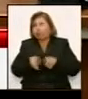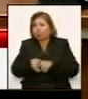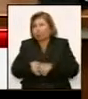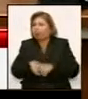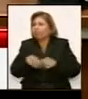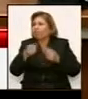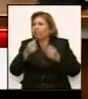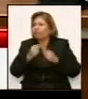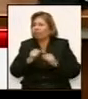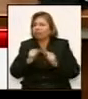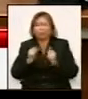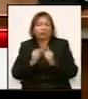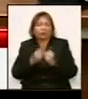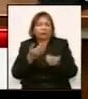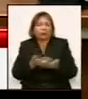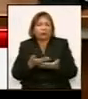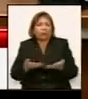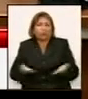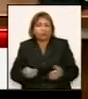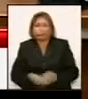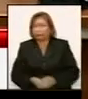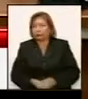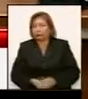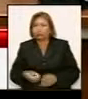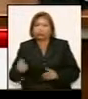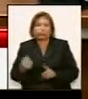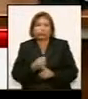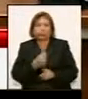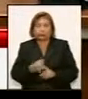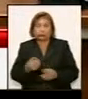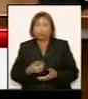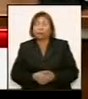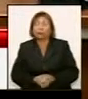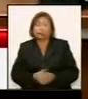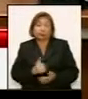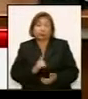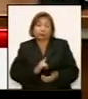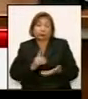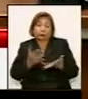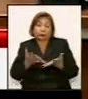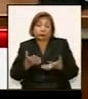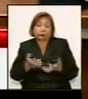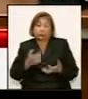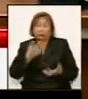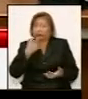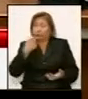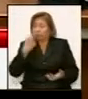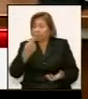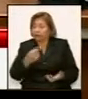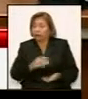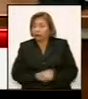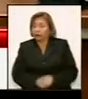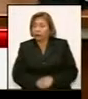potenciar estos tipos de violencia y para destacar